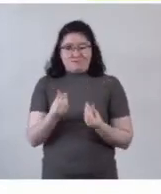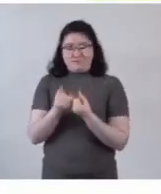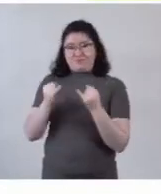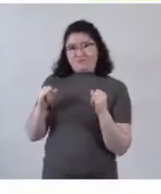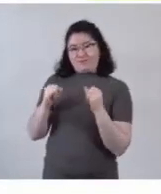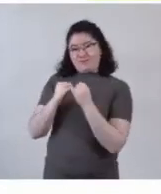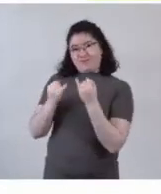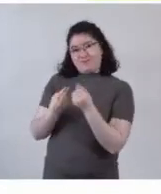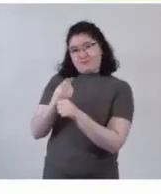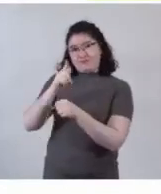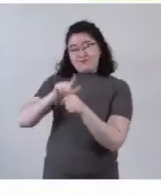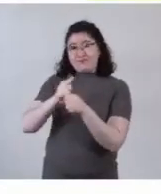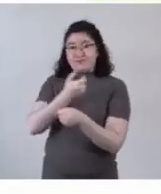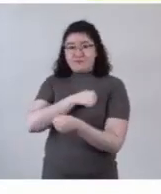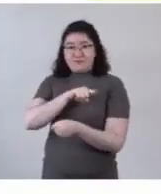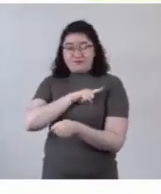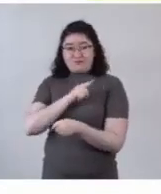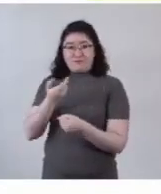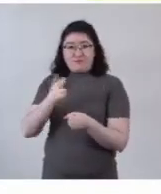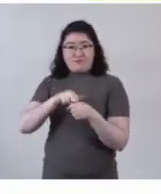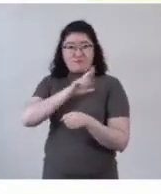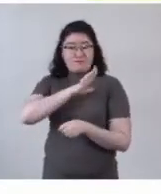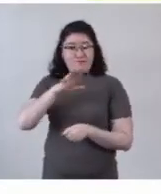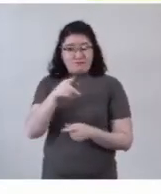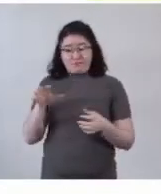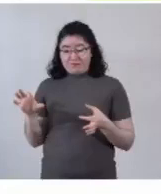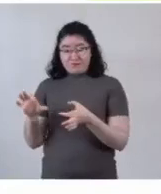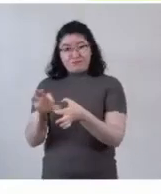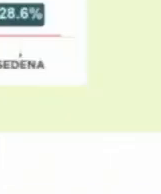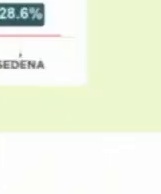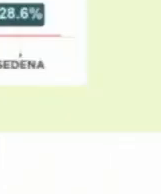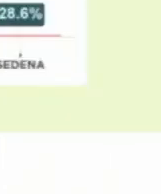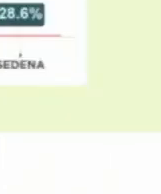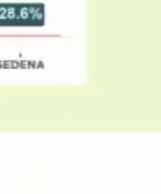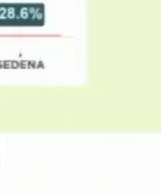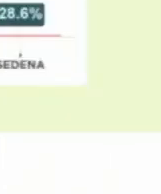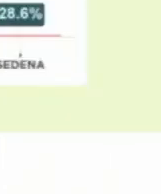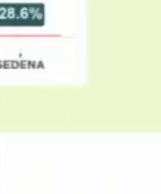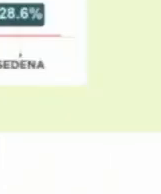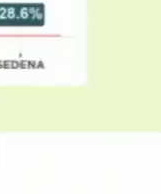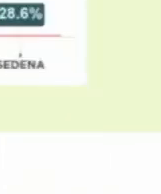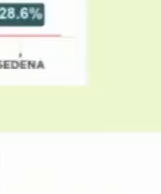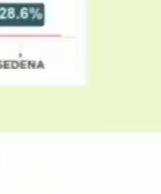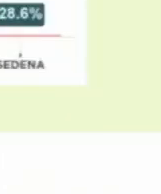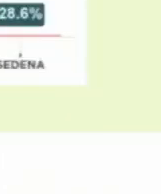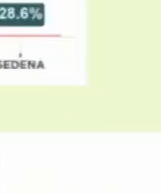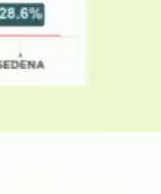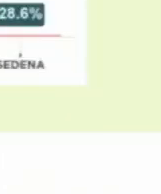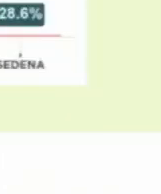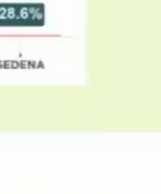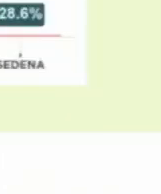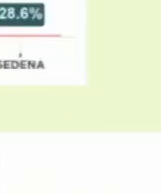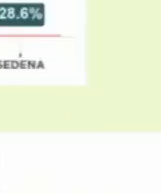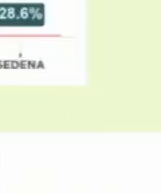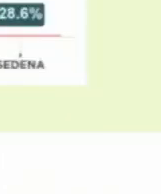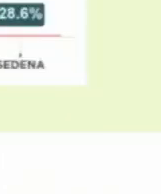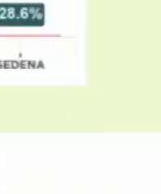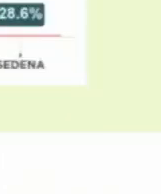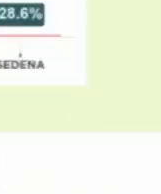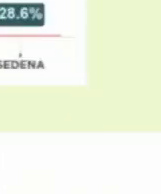de salud y los hospitales generales los que están más saturados, y las demás instituciones han